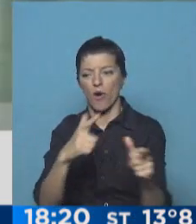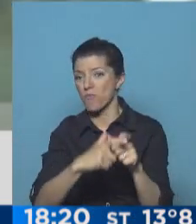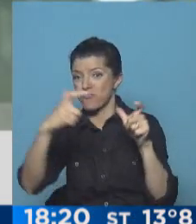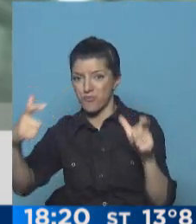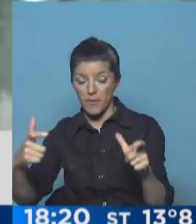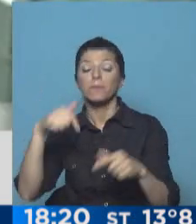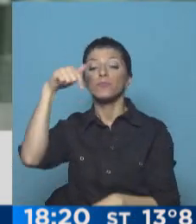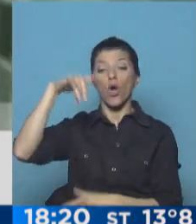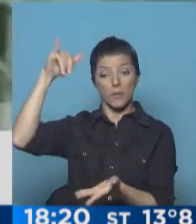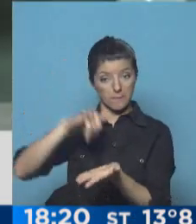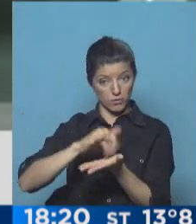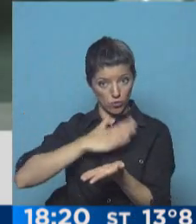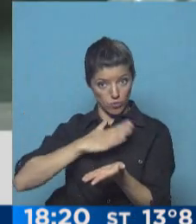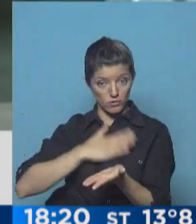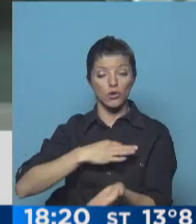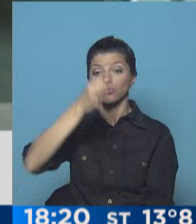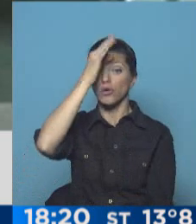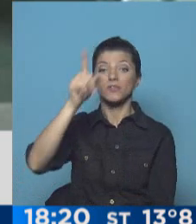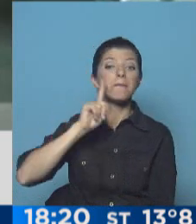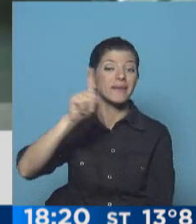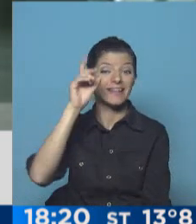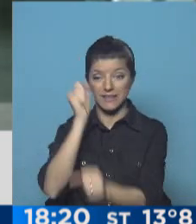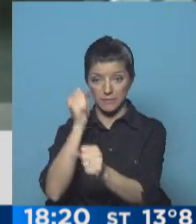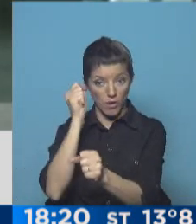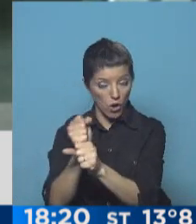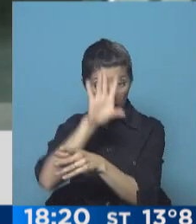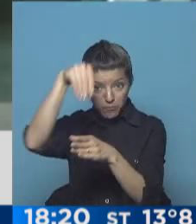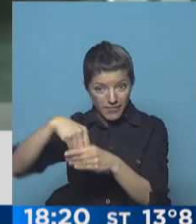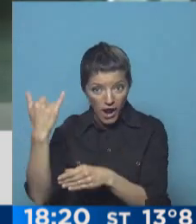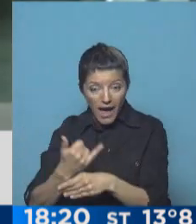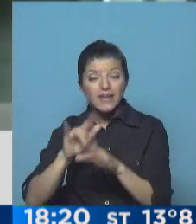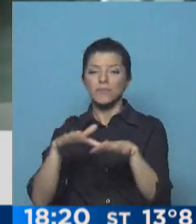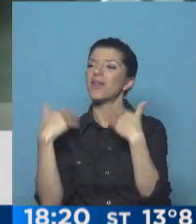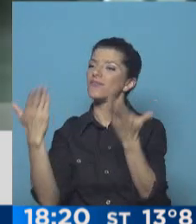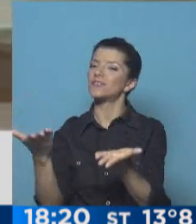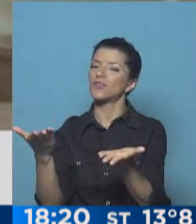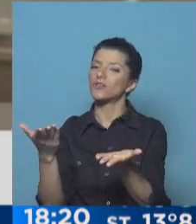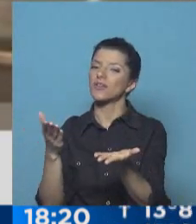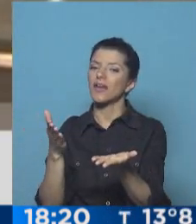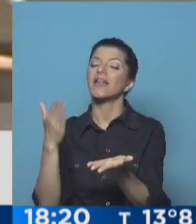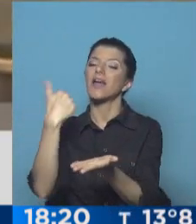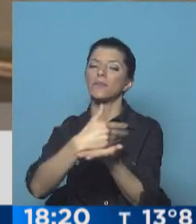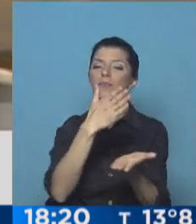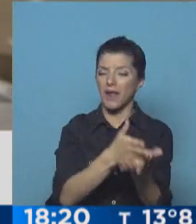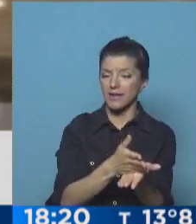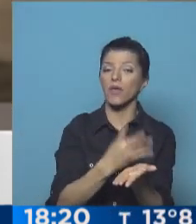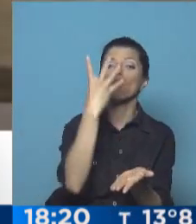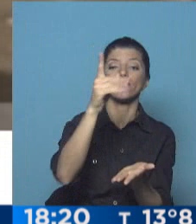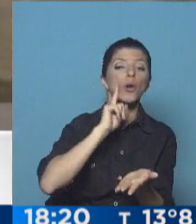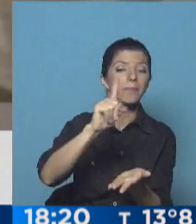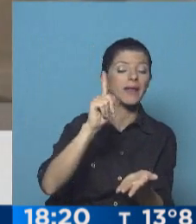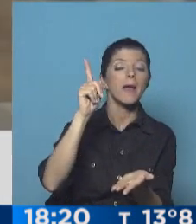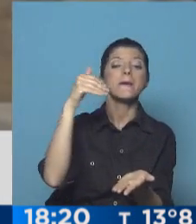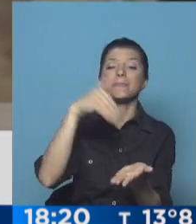responsable de la generación de 12.000 puestos de empleo y tiene beneficios económicos en su área de influencia por más de 4.000 millones